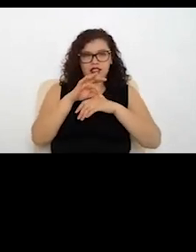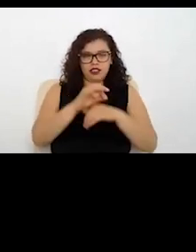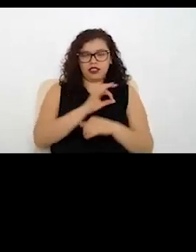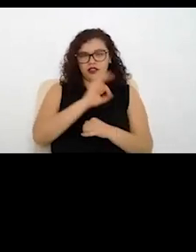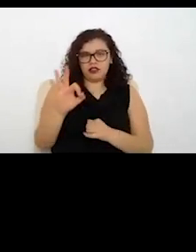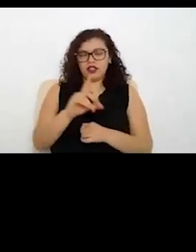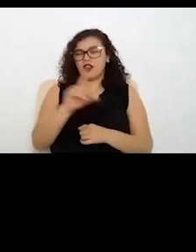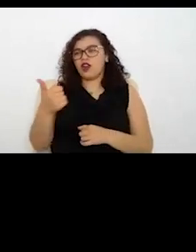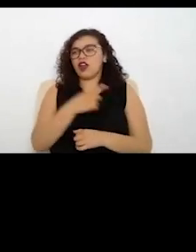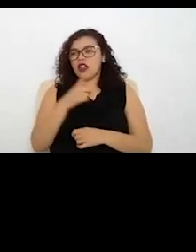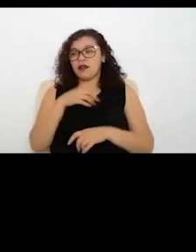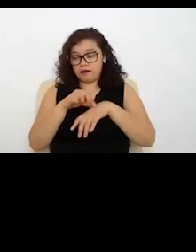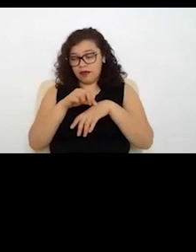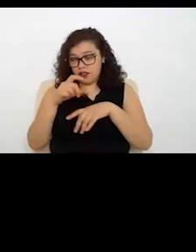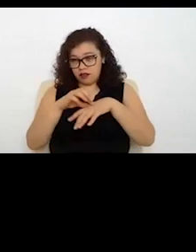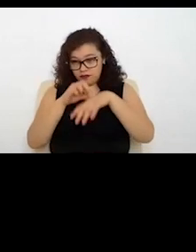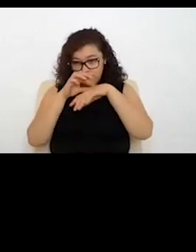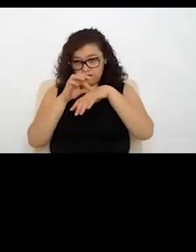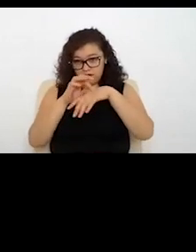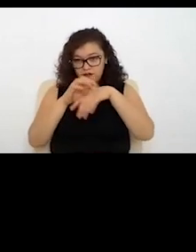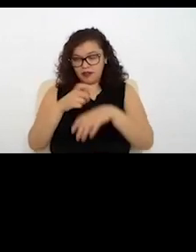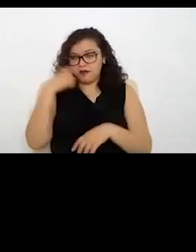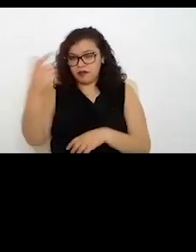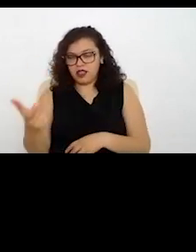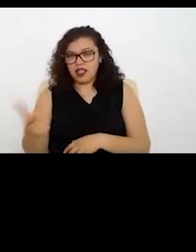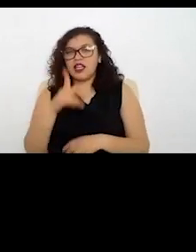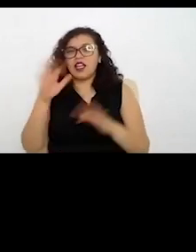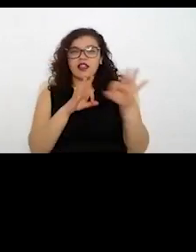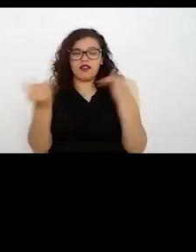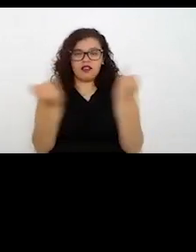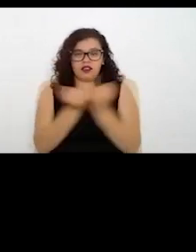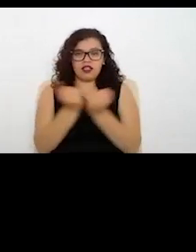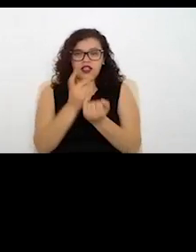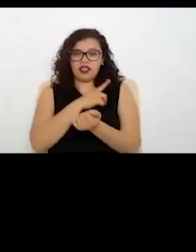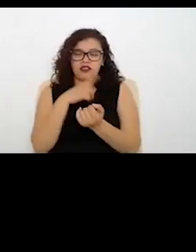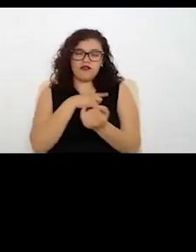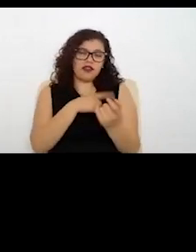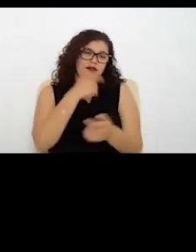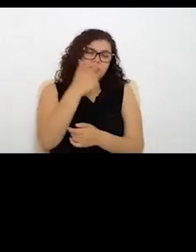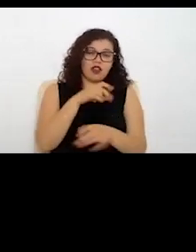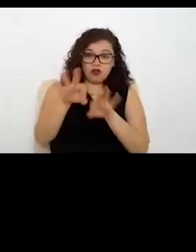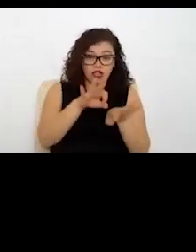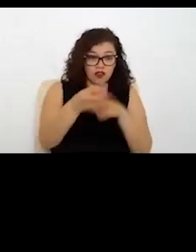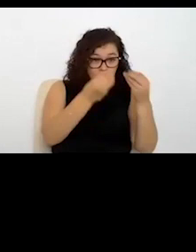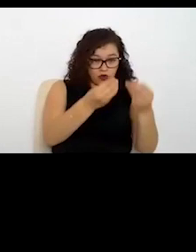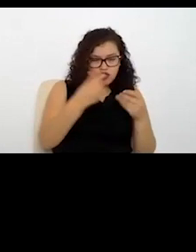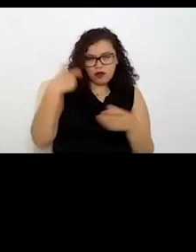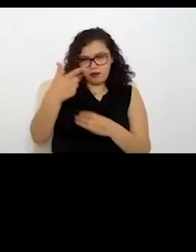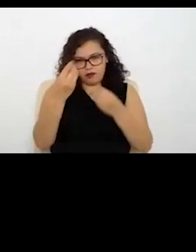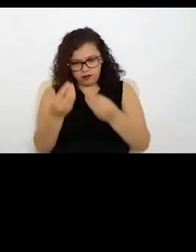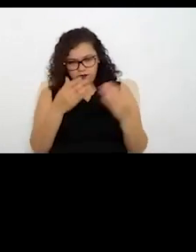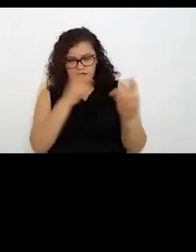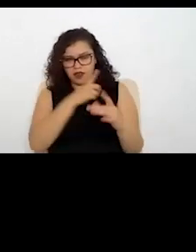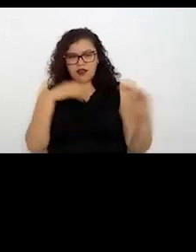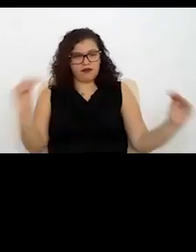tiene que pagar en efectivo y que ante trabajos iguales tienen que ser salarios iguales. Esto es muy importante porque no puede, y está